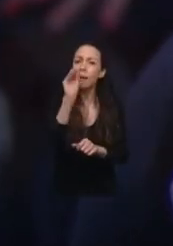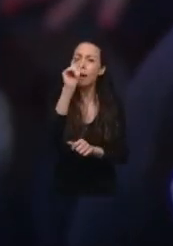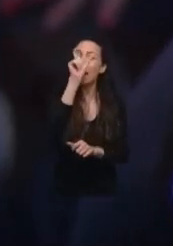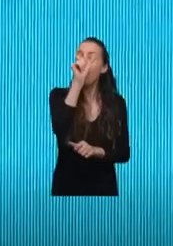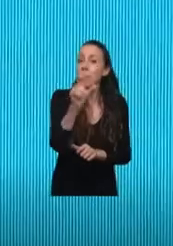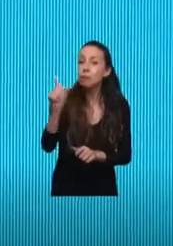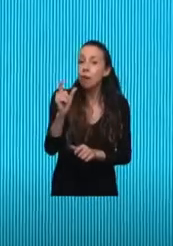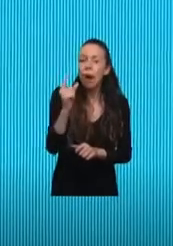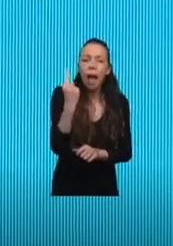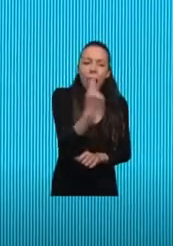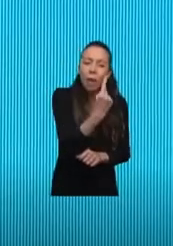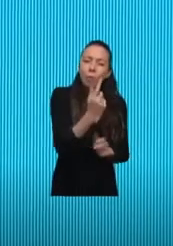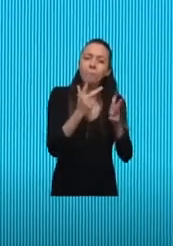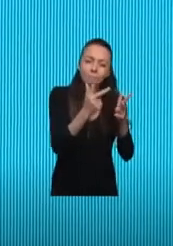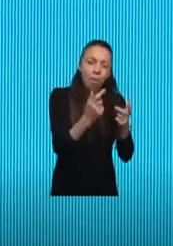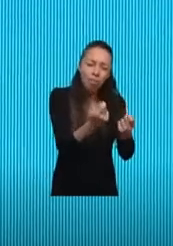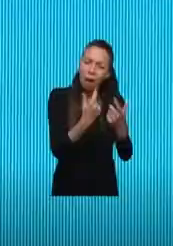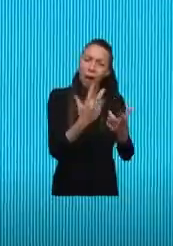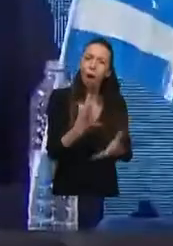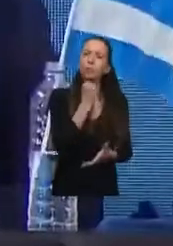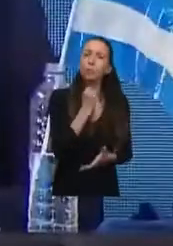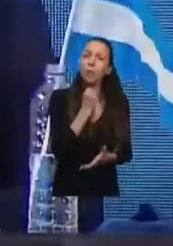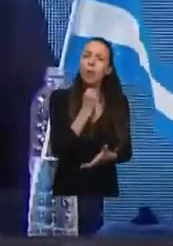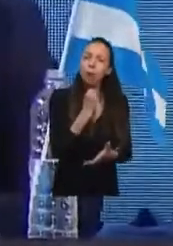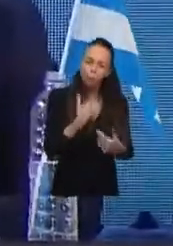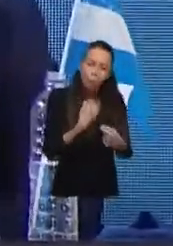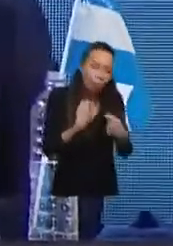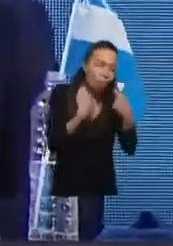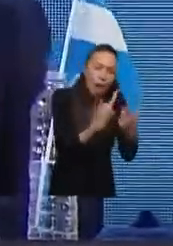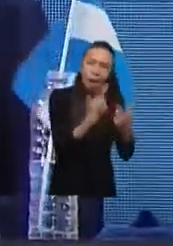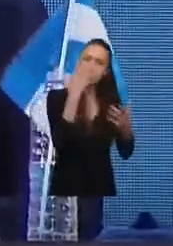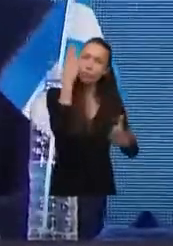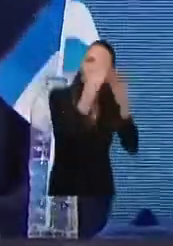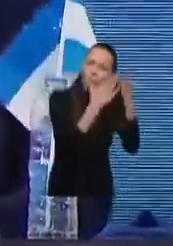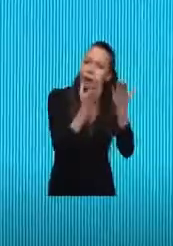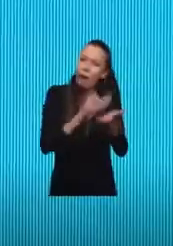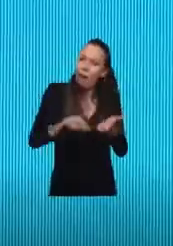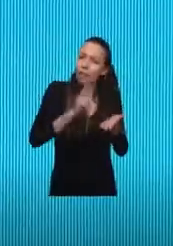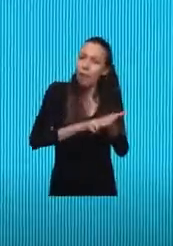que nos den la oportunidad de devolverle los sueños, pero de darle